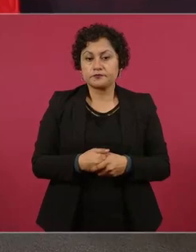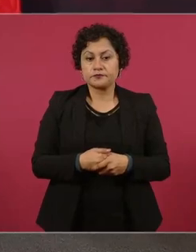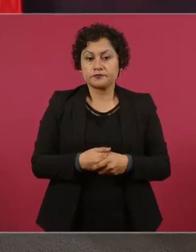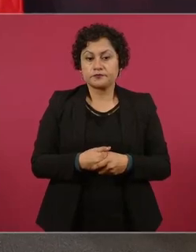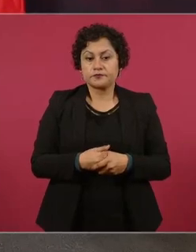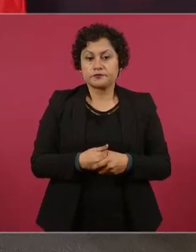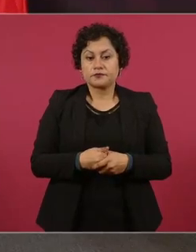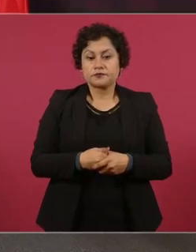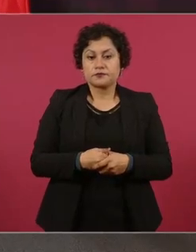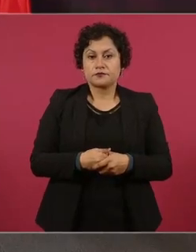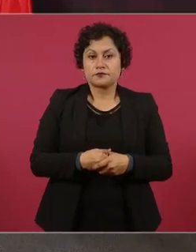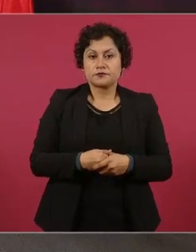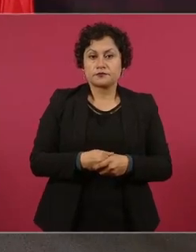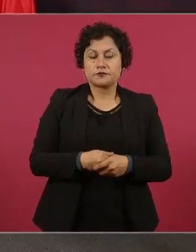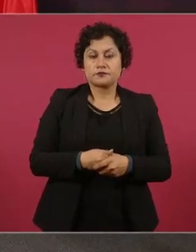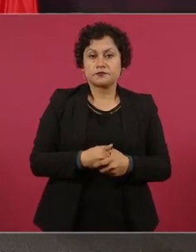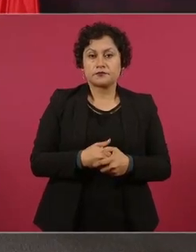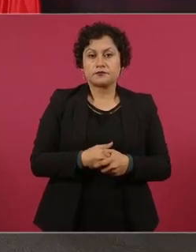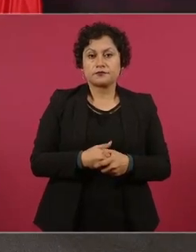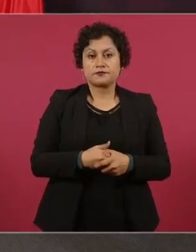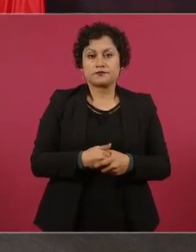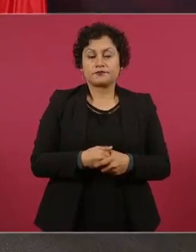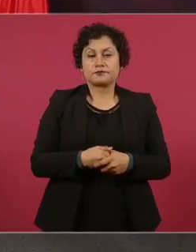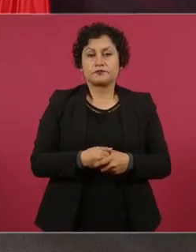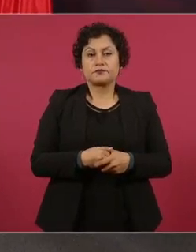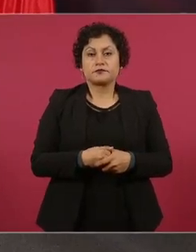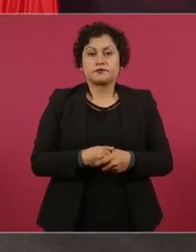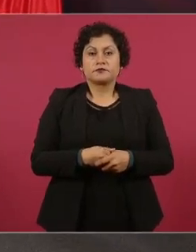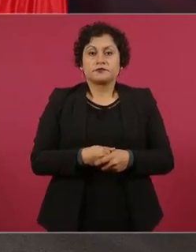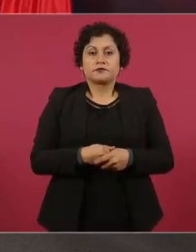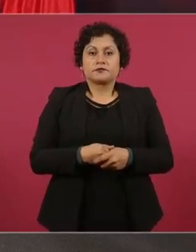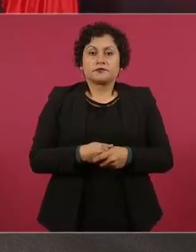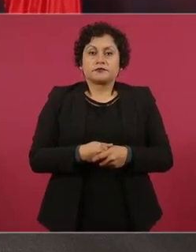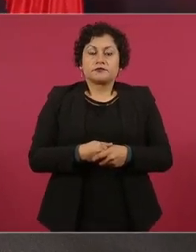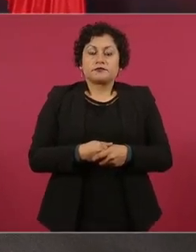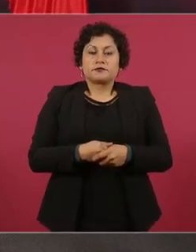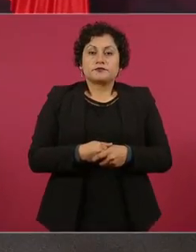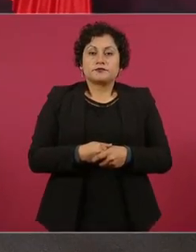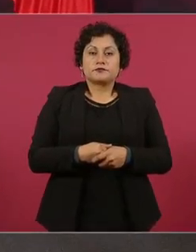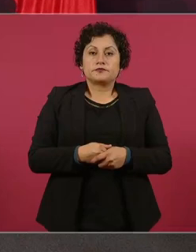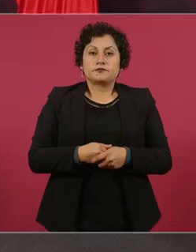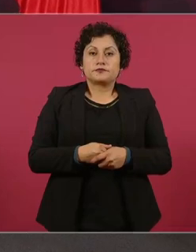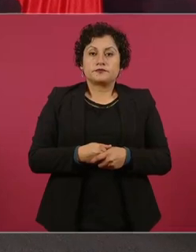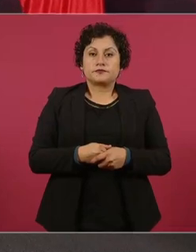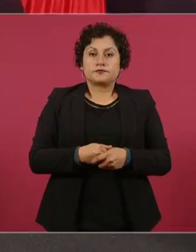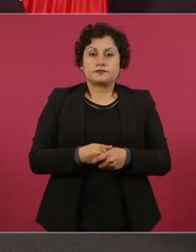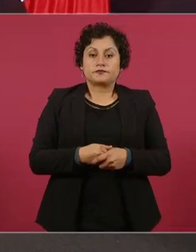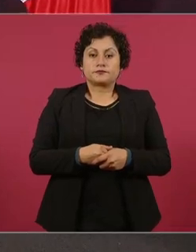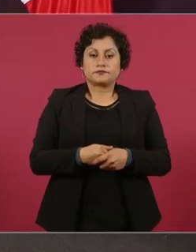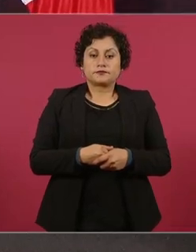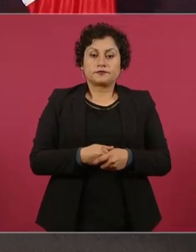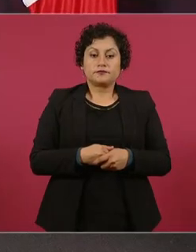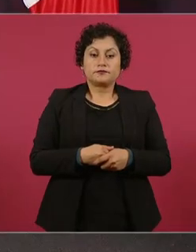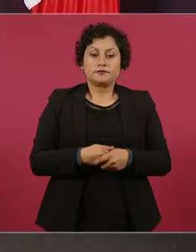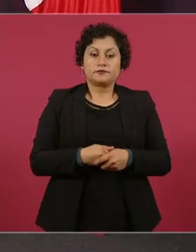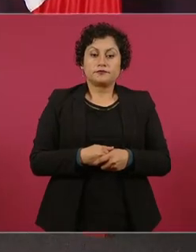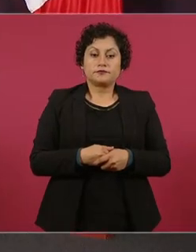lo primero es que ya no